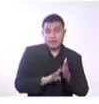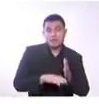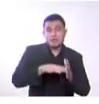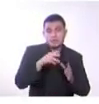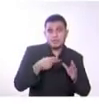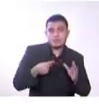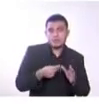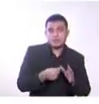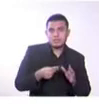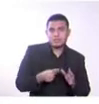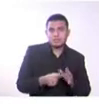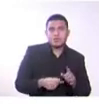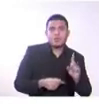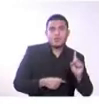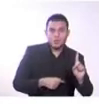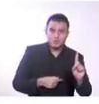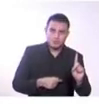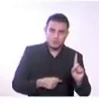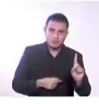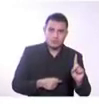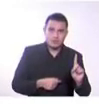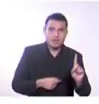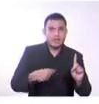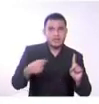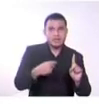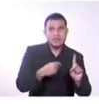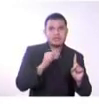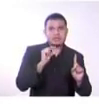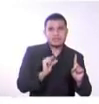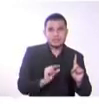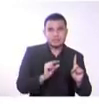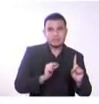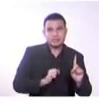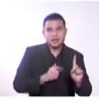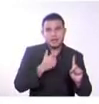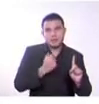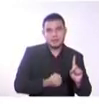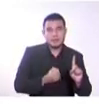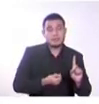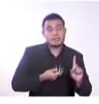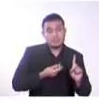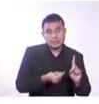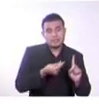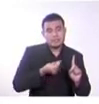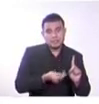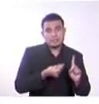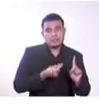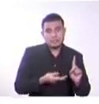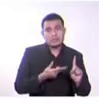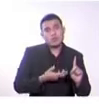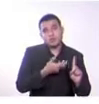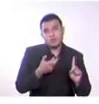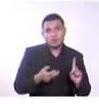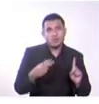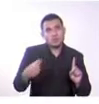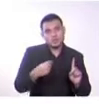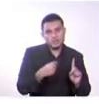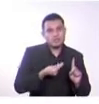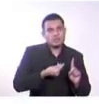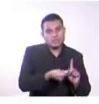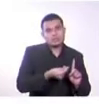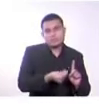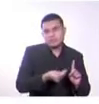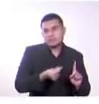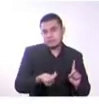el contribuyente 1, que es el que recibe menos ingresos, pero que destina casi el total de su ingreso en lo que es el